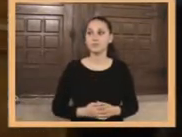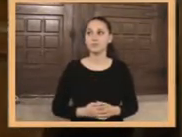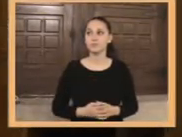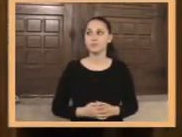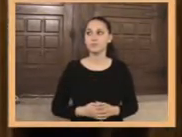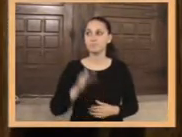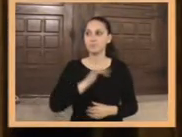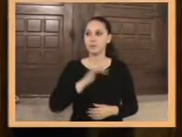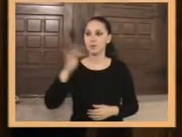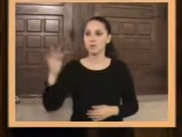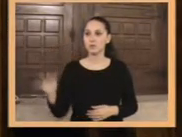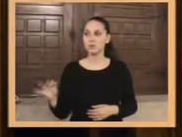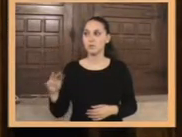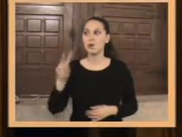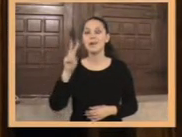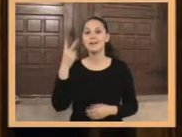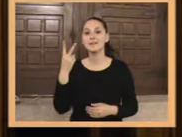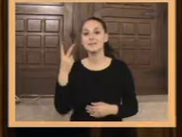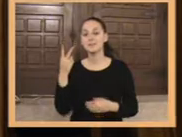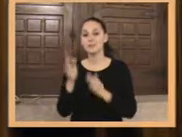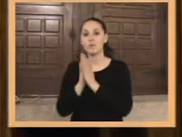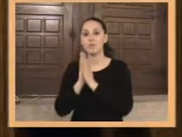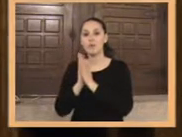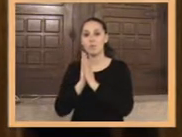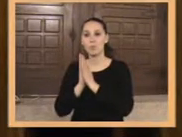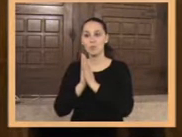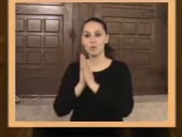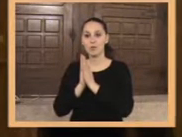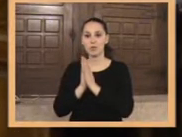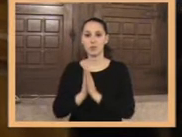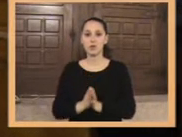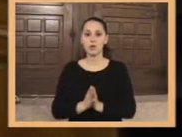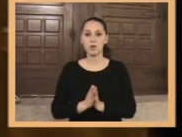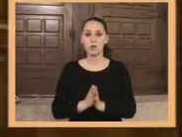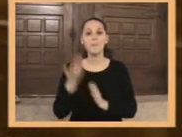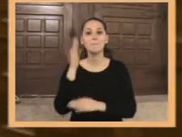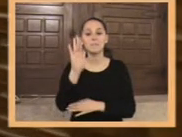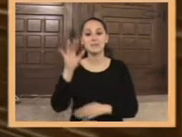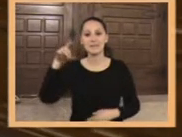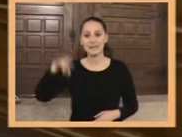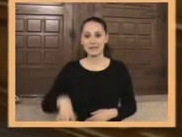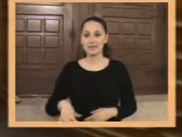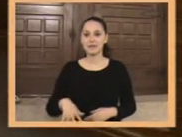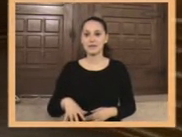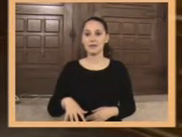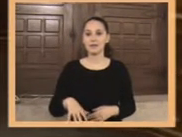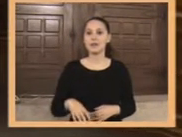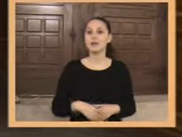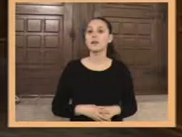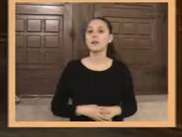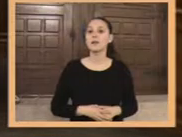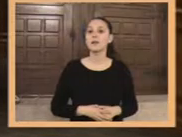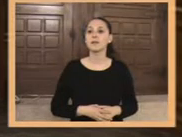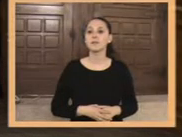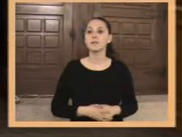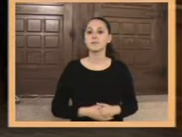Bien, pues pasamos a la segunda moción, una moción que presenta el Grupo Municipal del Partido Popular y que,